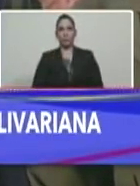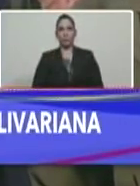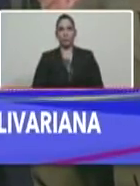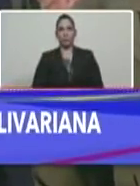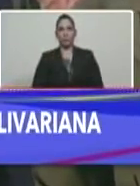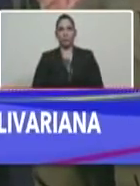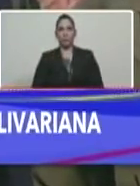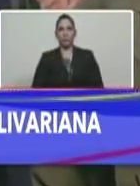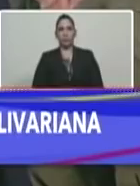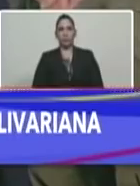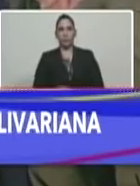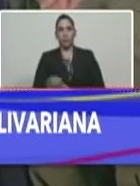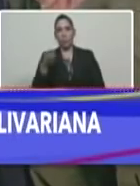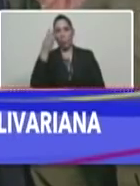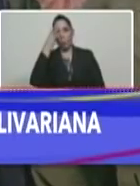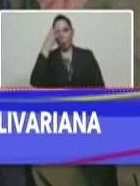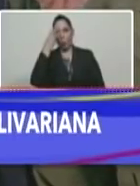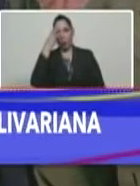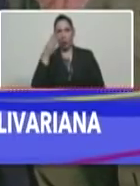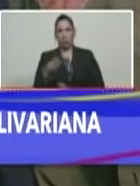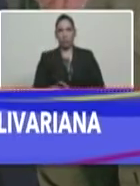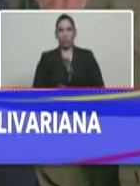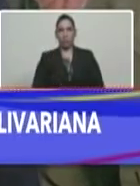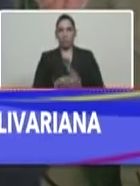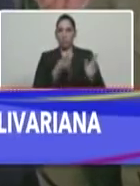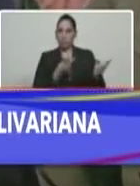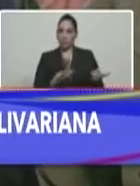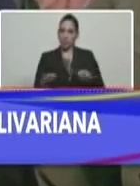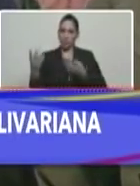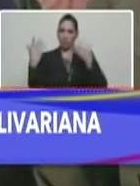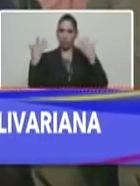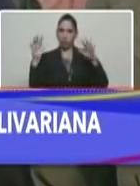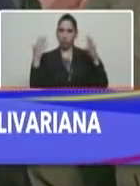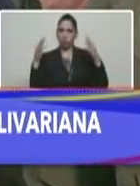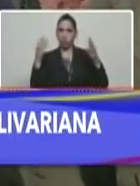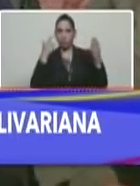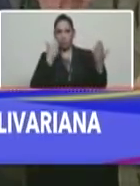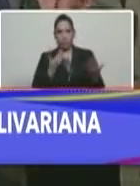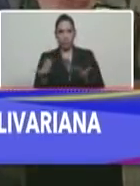Walter Martínez, que nos visita, vamos a dar un aplauso a Walter.